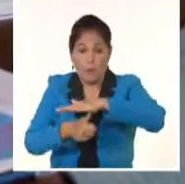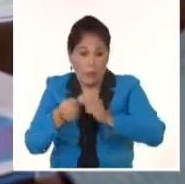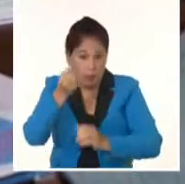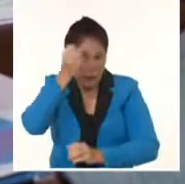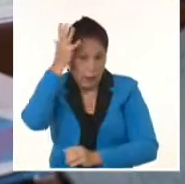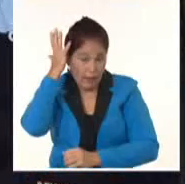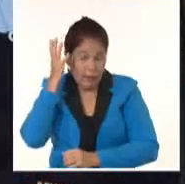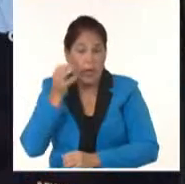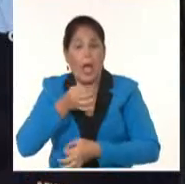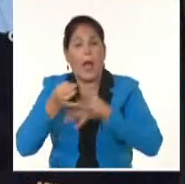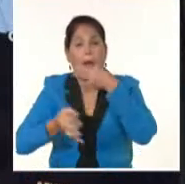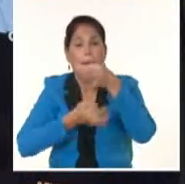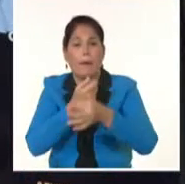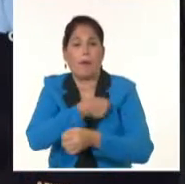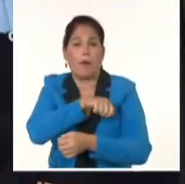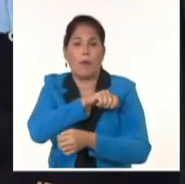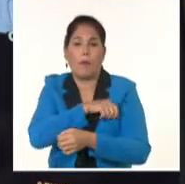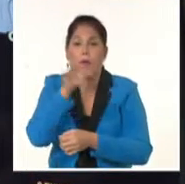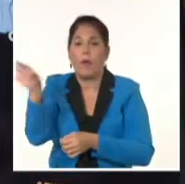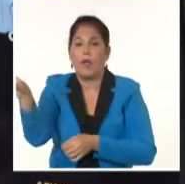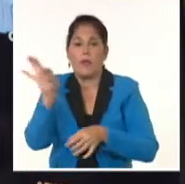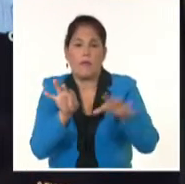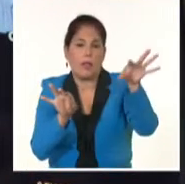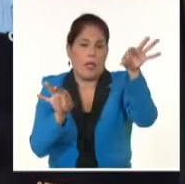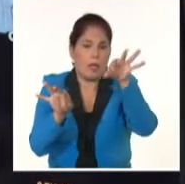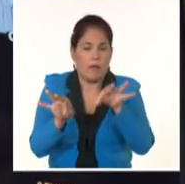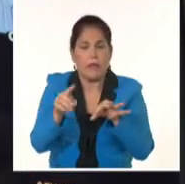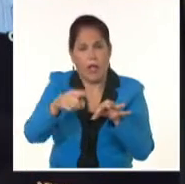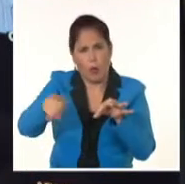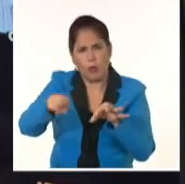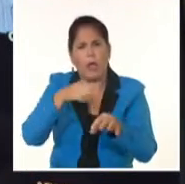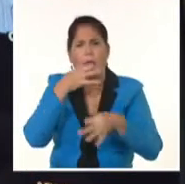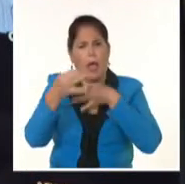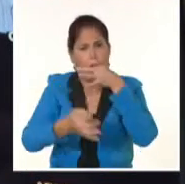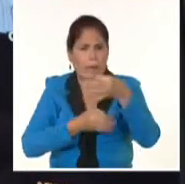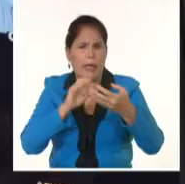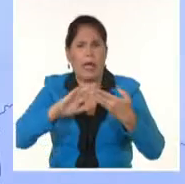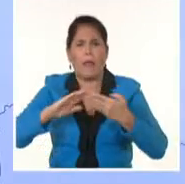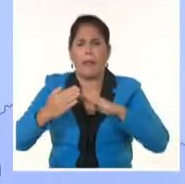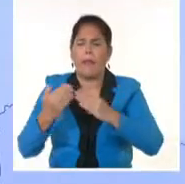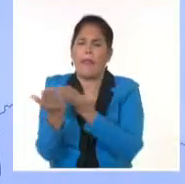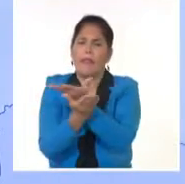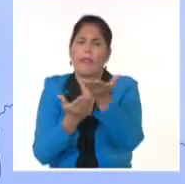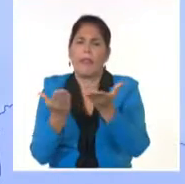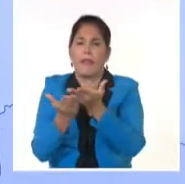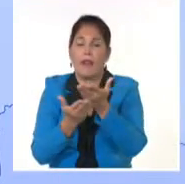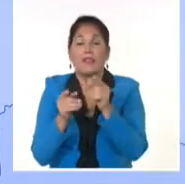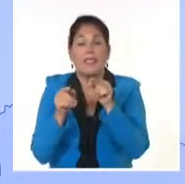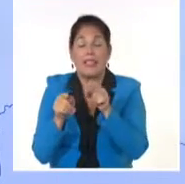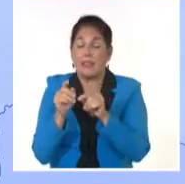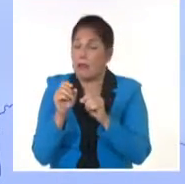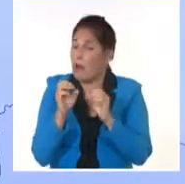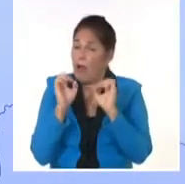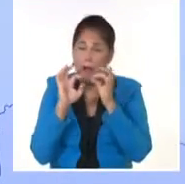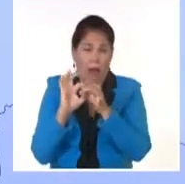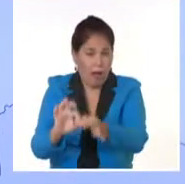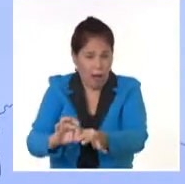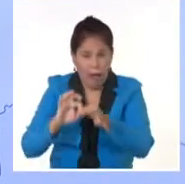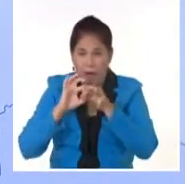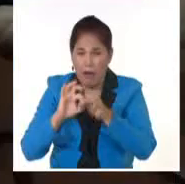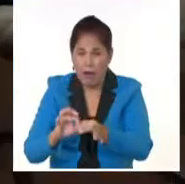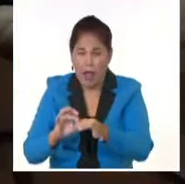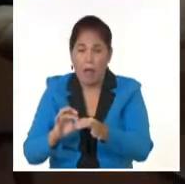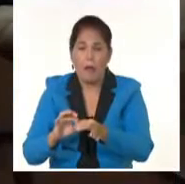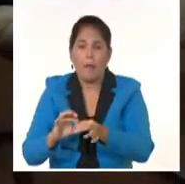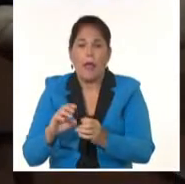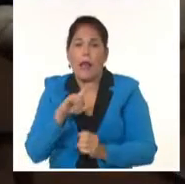Díaz-Canel Bermúdez y sus invitados coincidieron en que Óscar fue un fenómeno hidrometeorológico extremo de lento movimiento, en